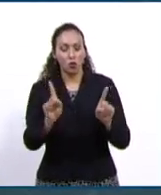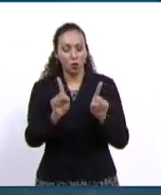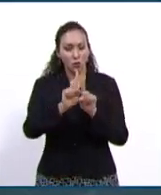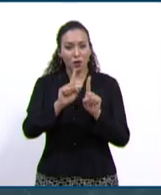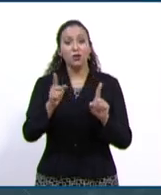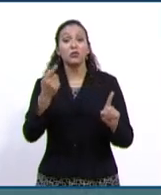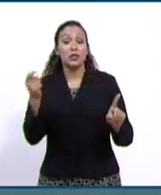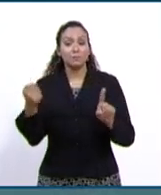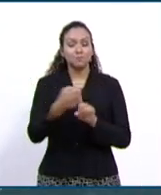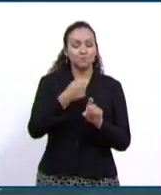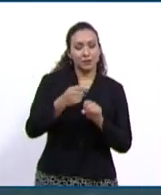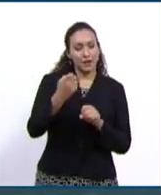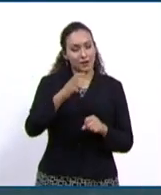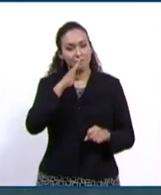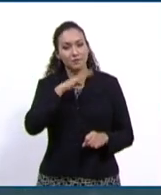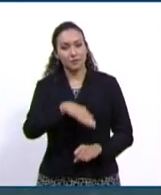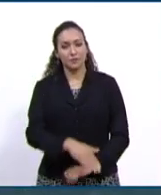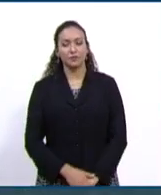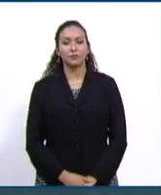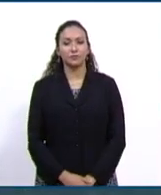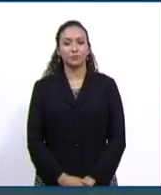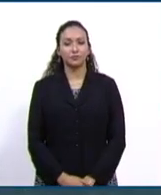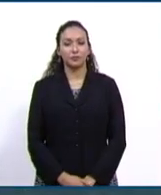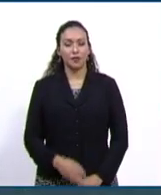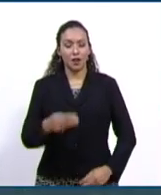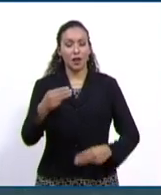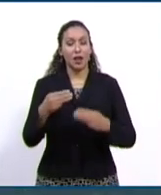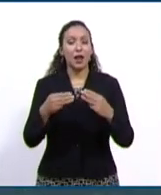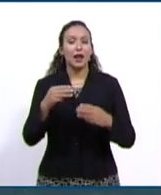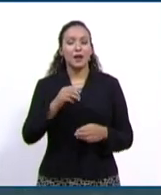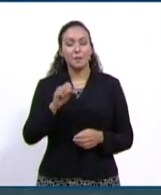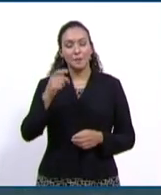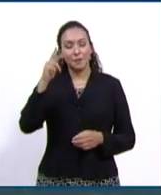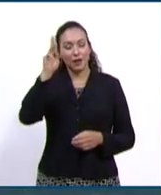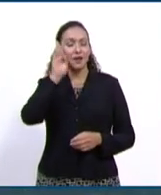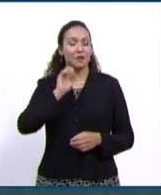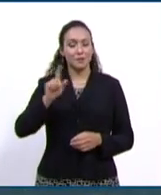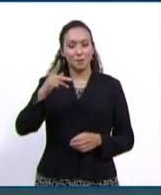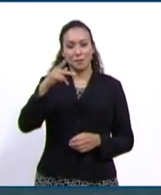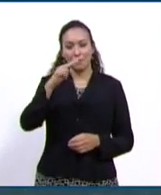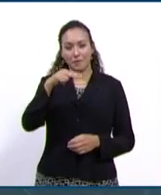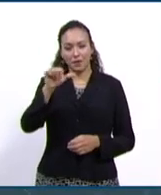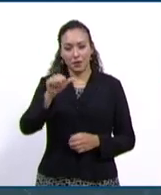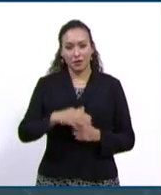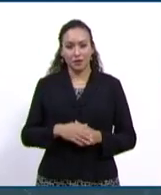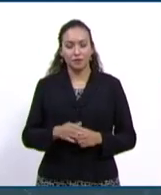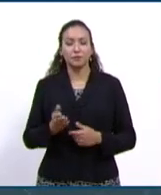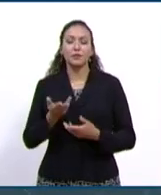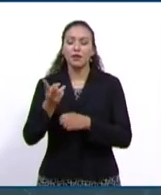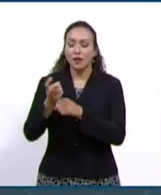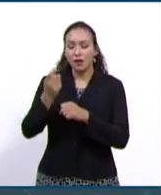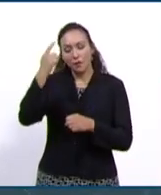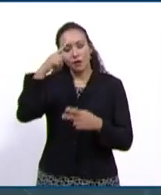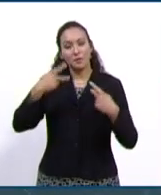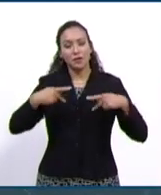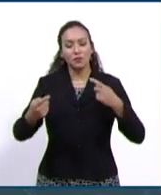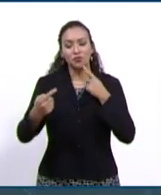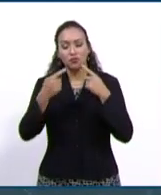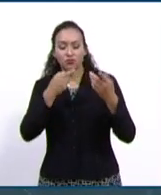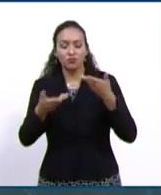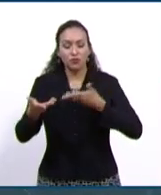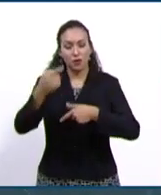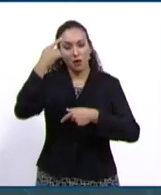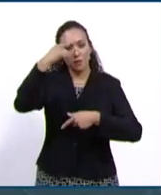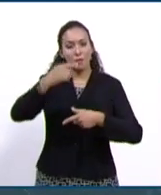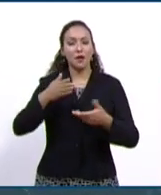familiar. La ministra presidenta Norma Lucía Piña convocó a un diálogo nacional para garantizar seguridad